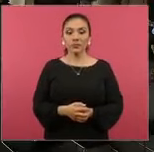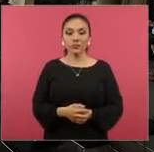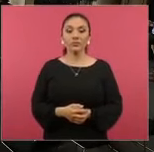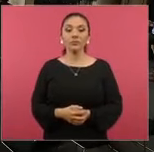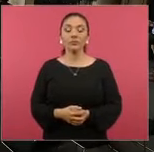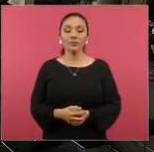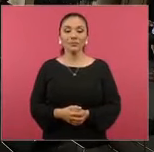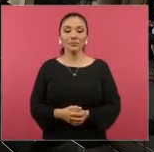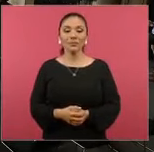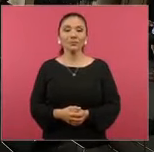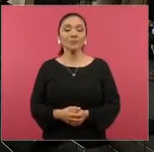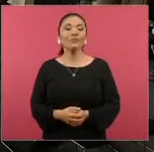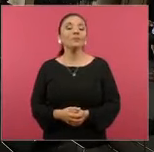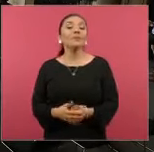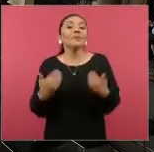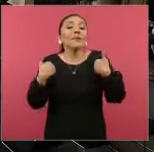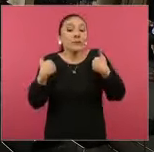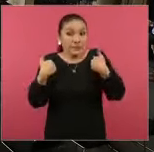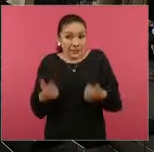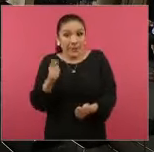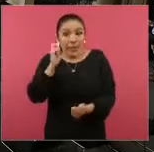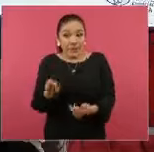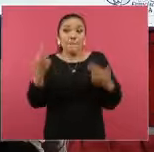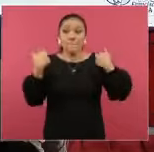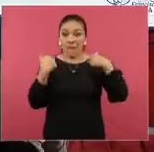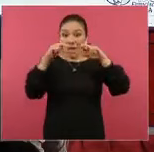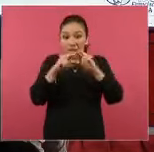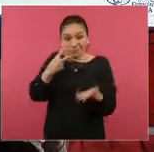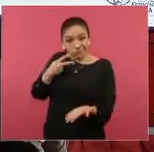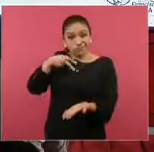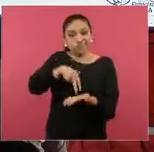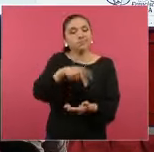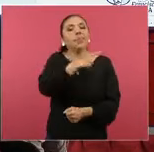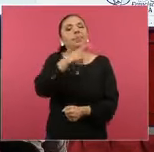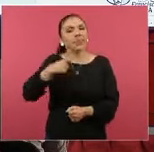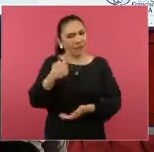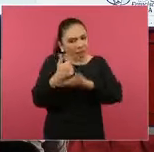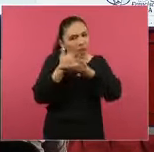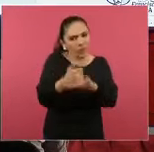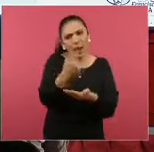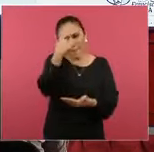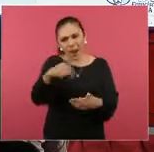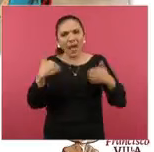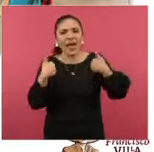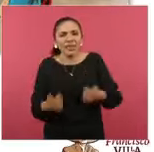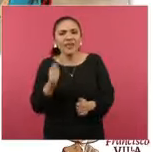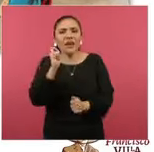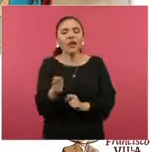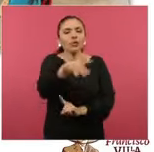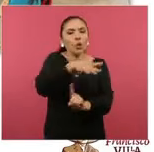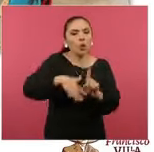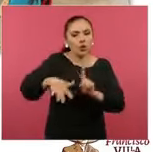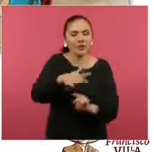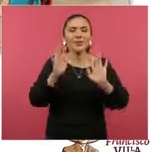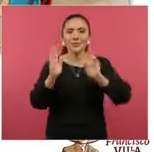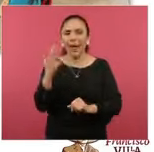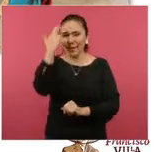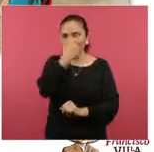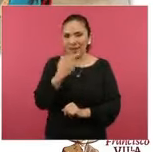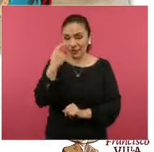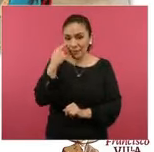En términos generales, el docente por su parte tiene que contribuir con la contextualización y se revisó